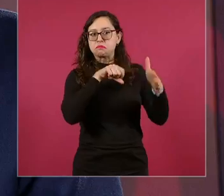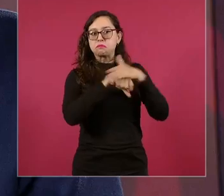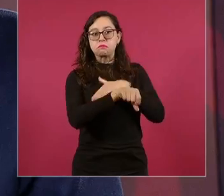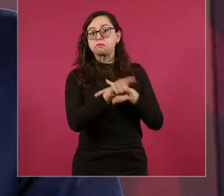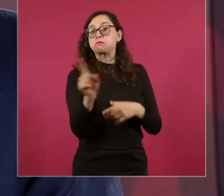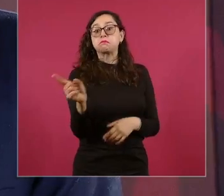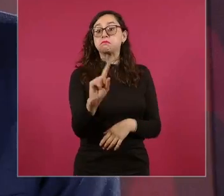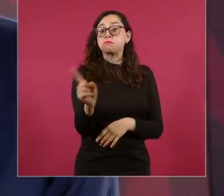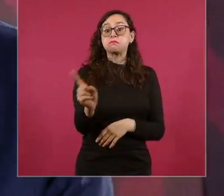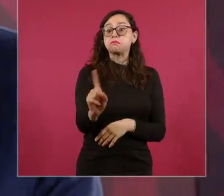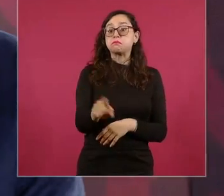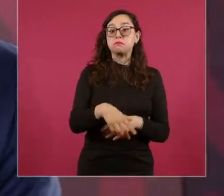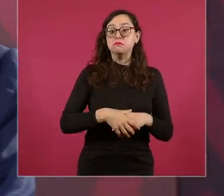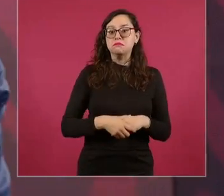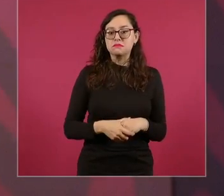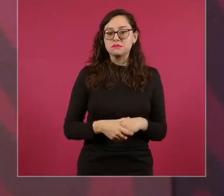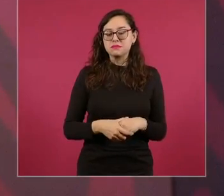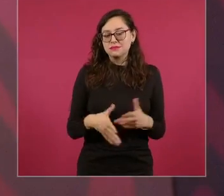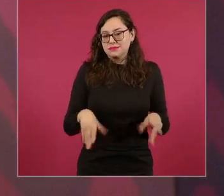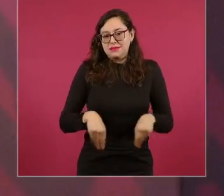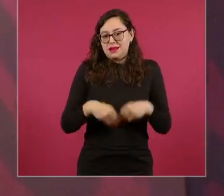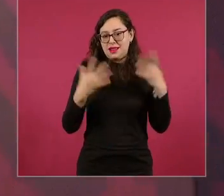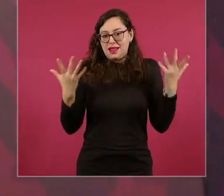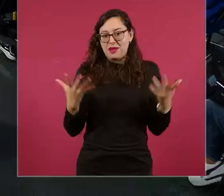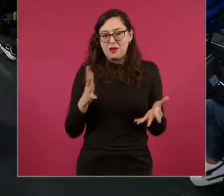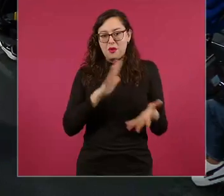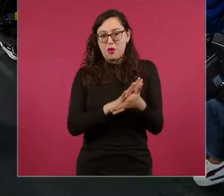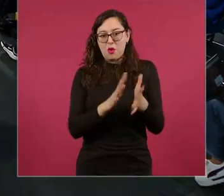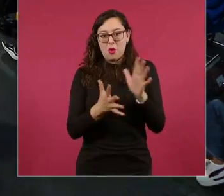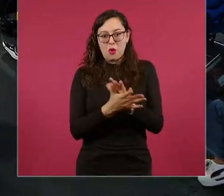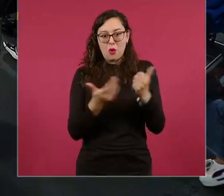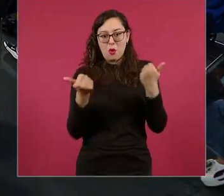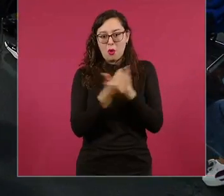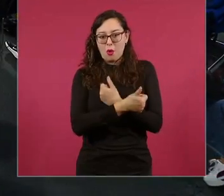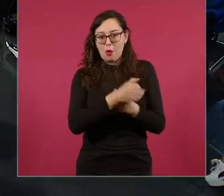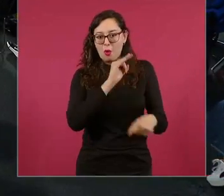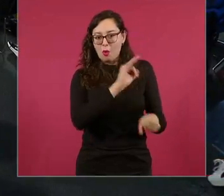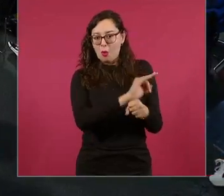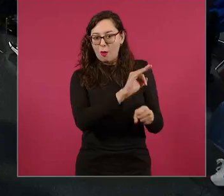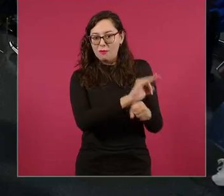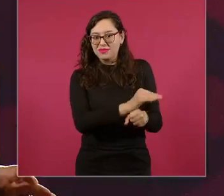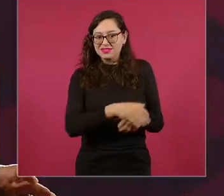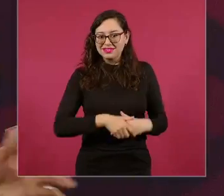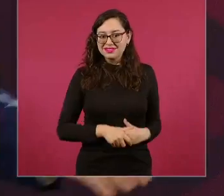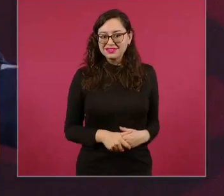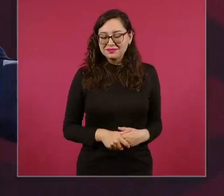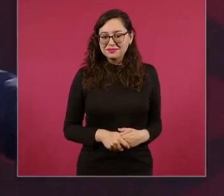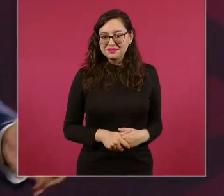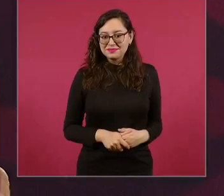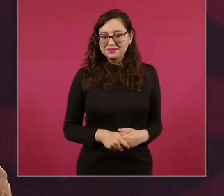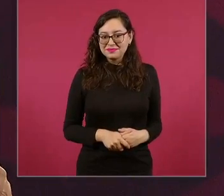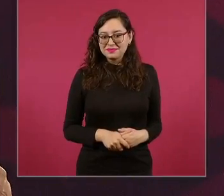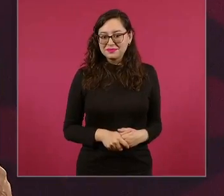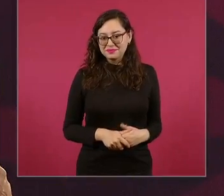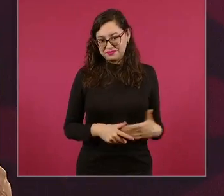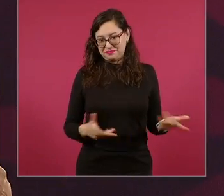Les voy a dar mi testimonio sobre el caso.